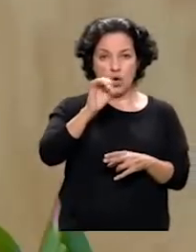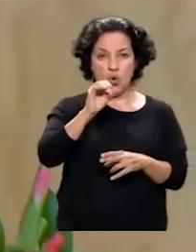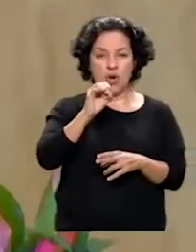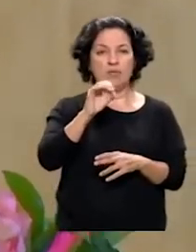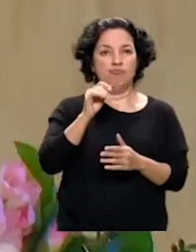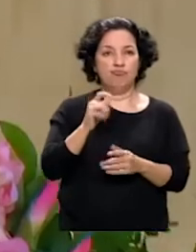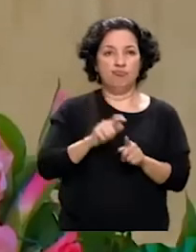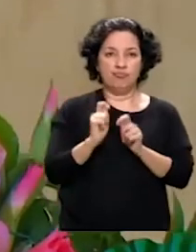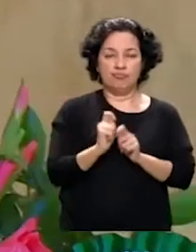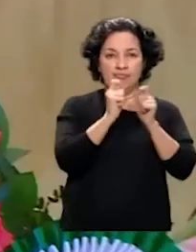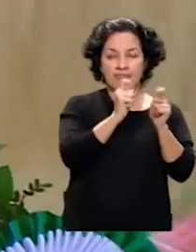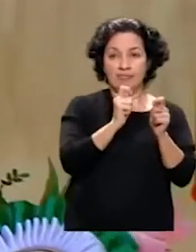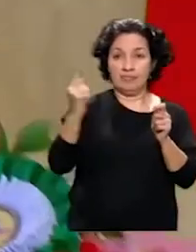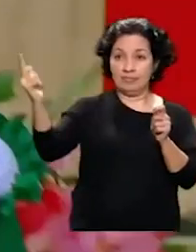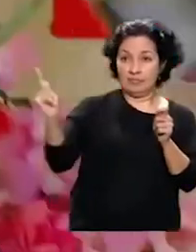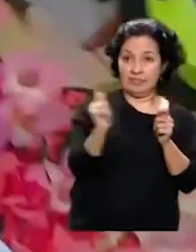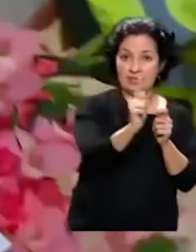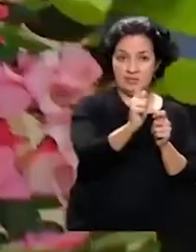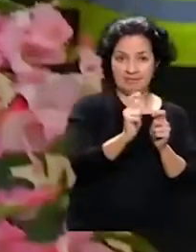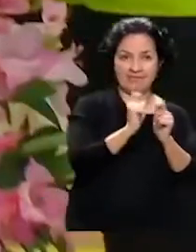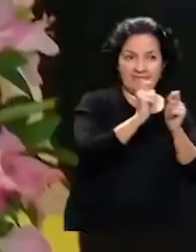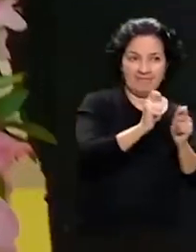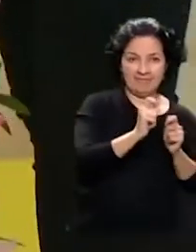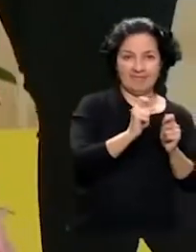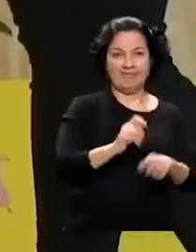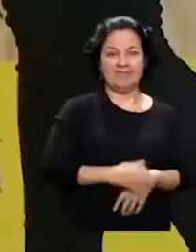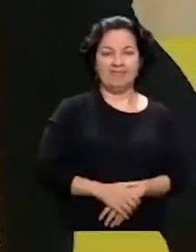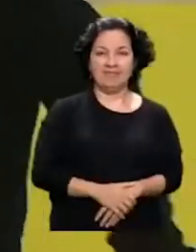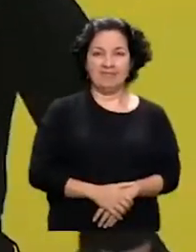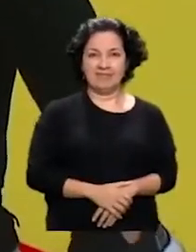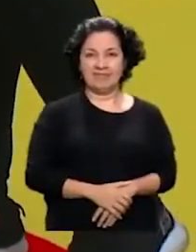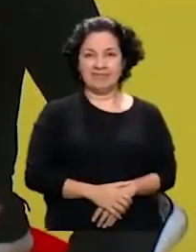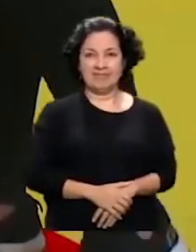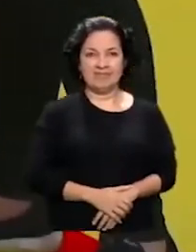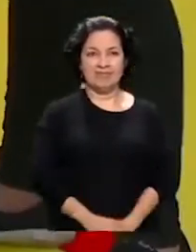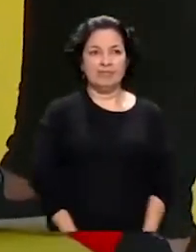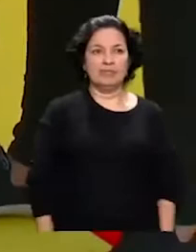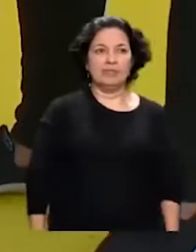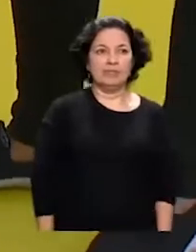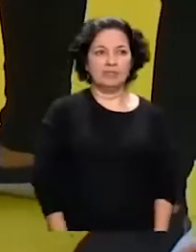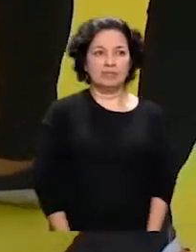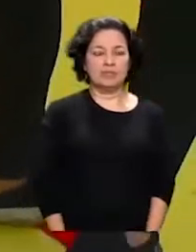entrega, miembro del jurado calificador, allí pone ese gallardete con el quinto lugar.